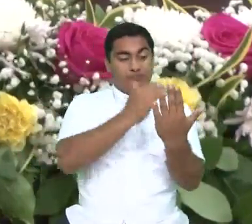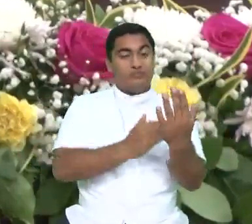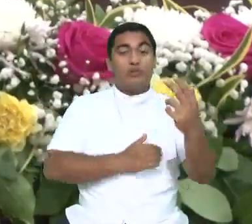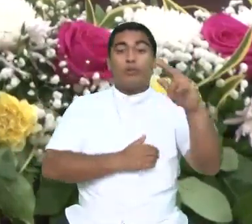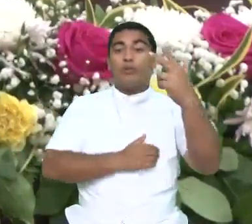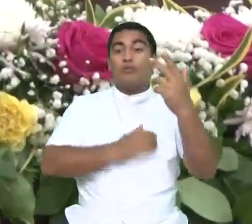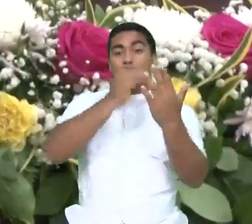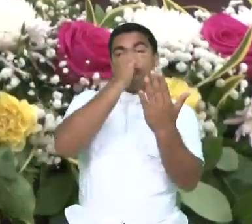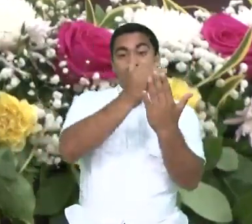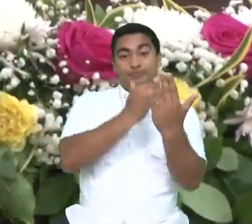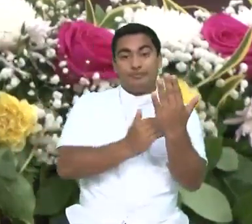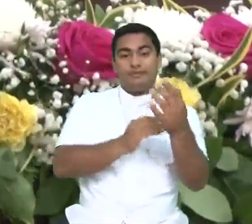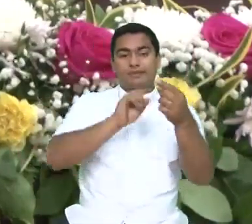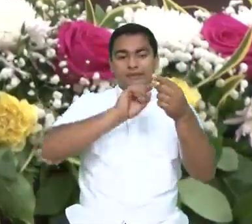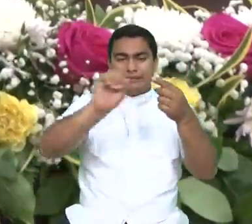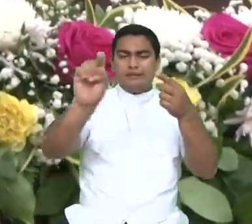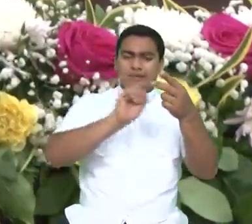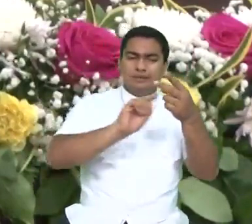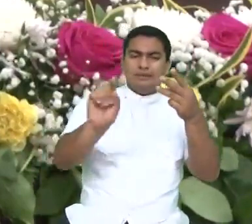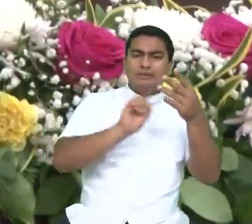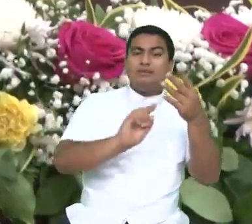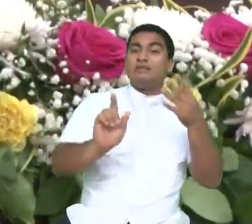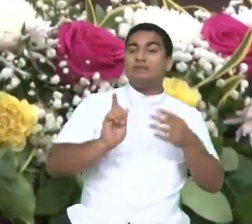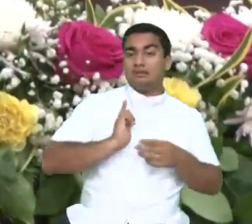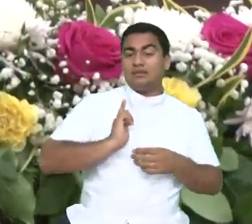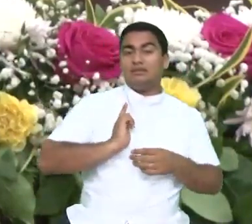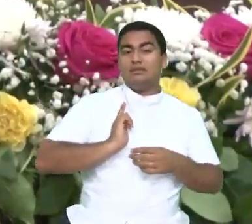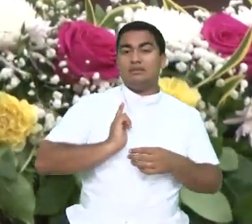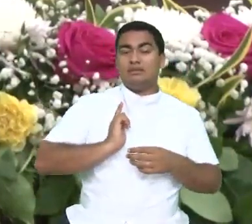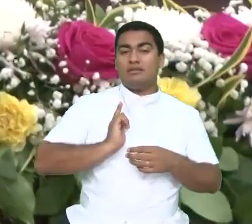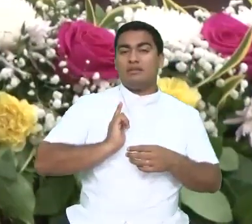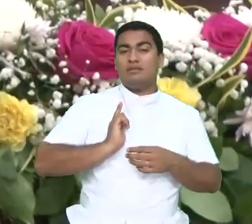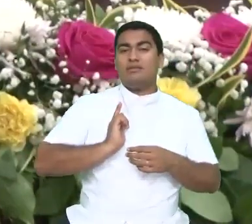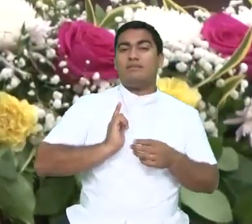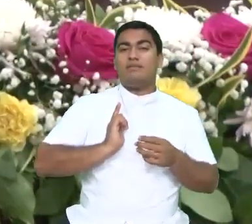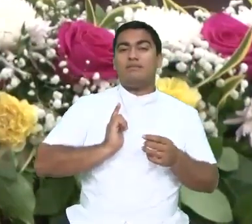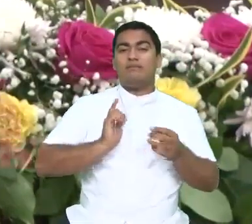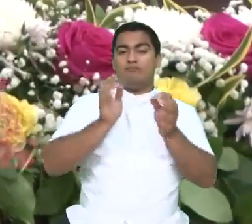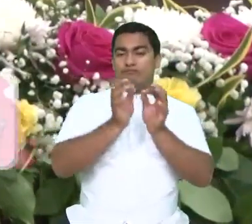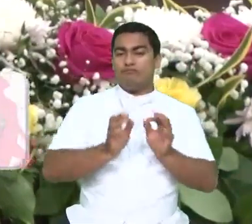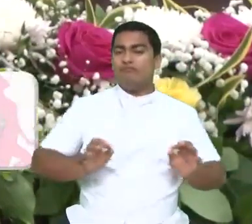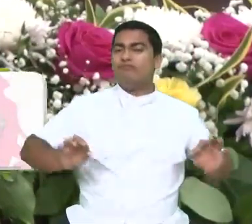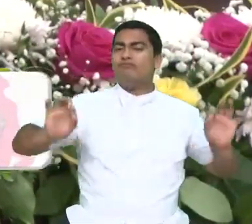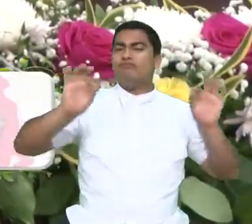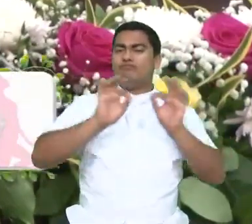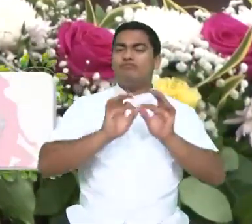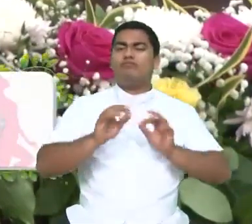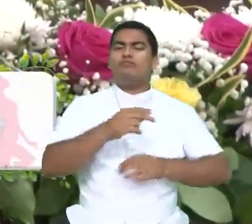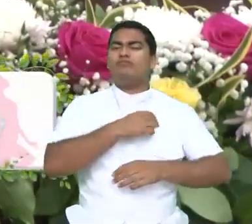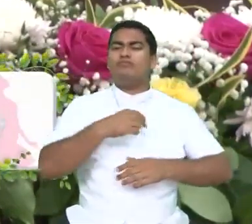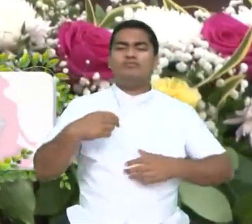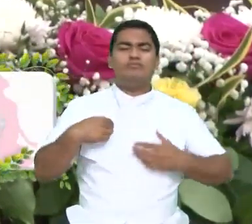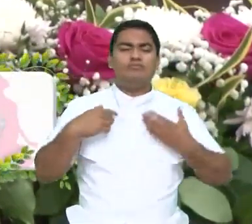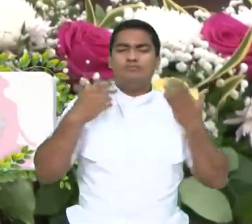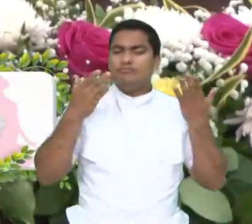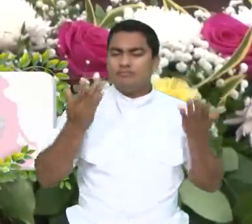y cada uno de ellos contiene lo mínimo que debemos de hacer.